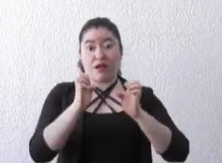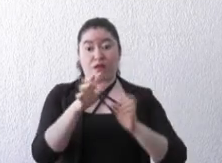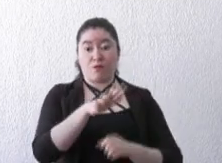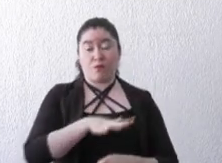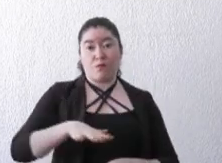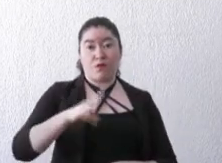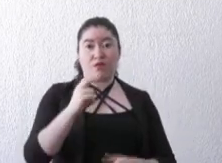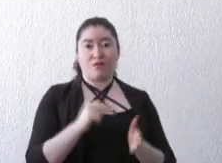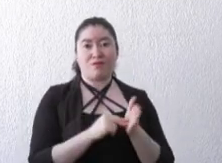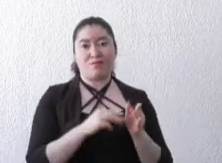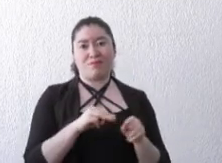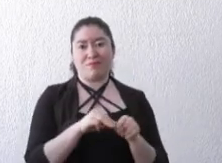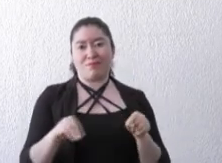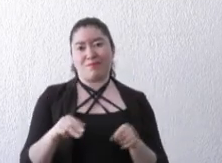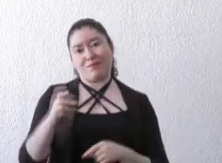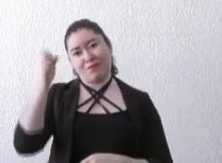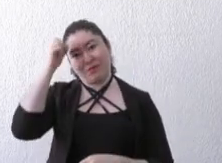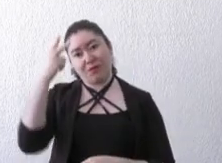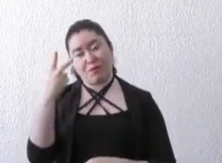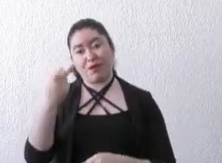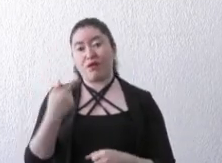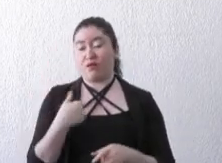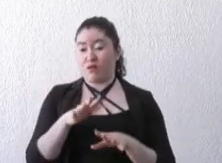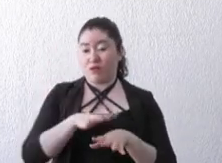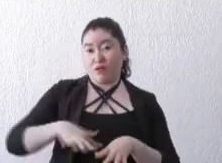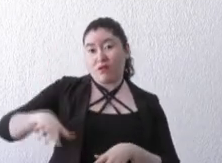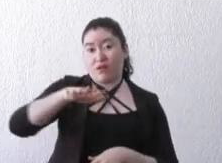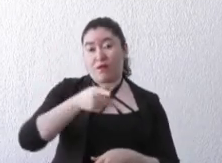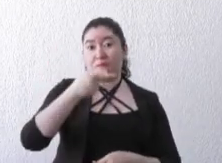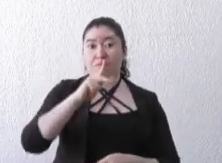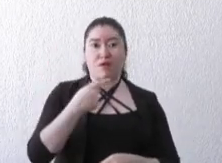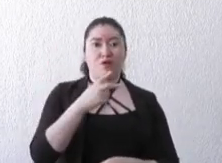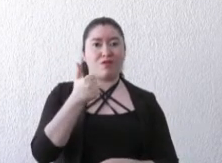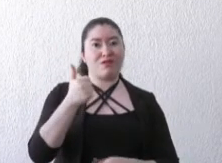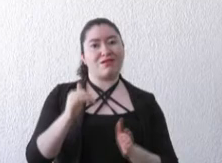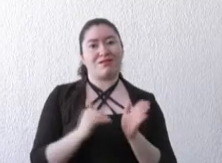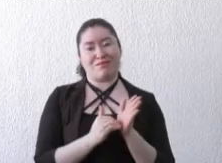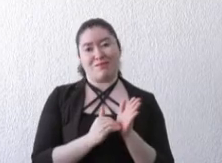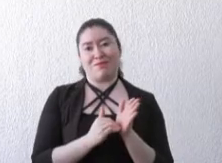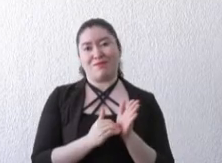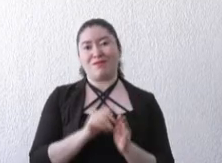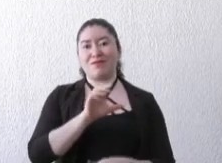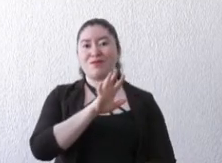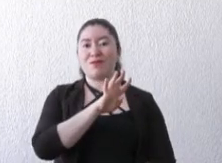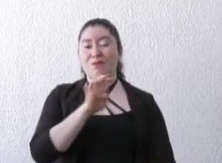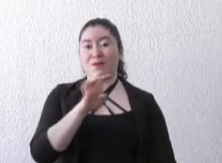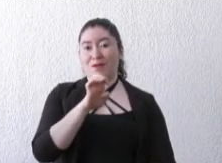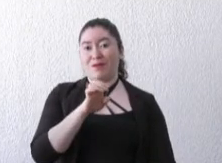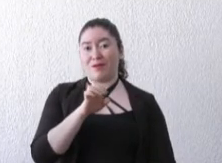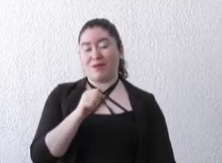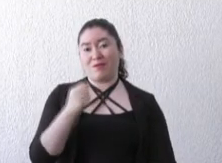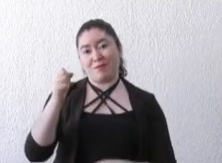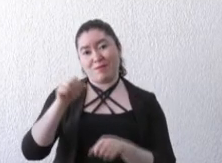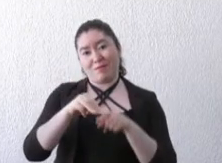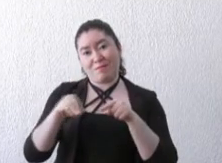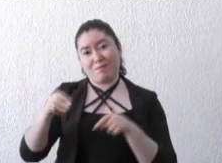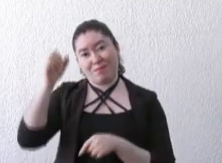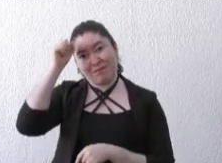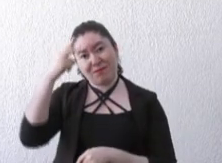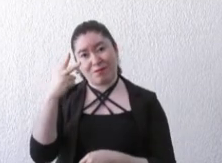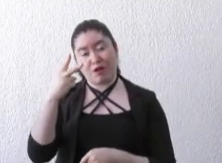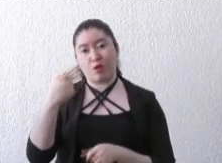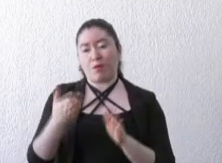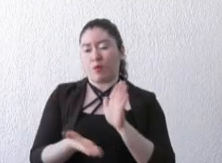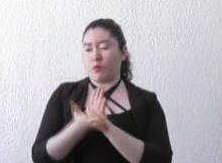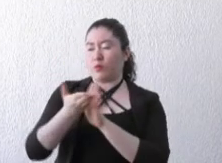de superficie, pero que tiene prácticamente 6.400 metros cuadrados de construcción. La siguiente. En